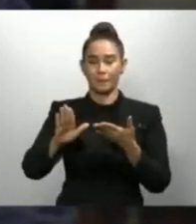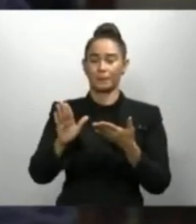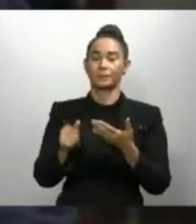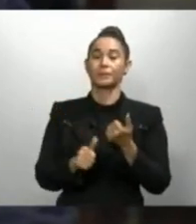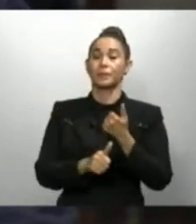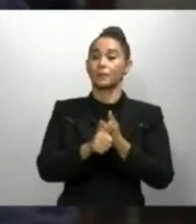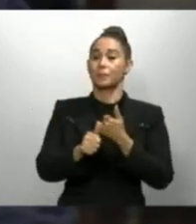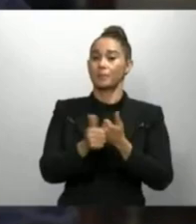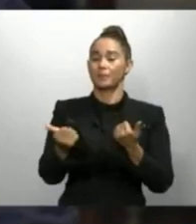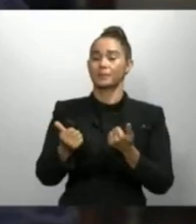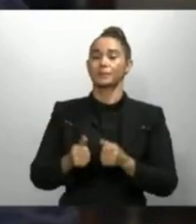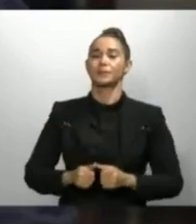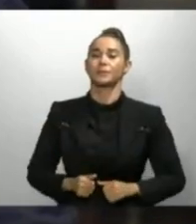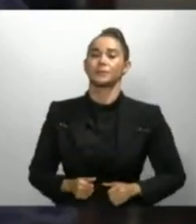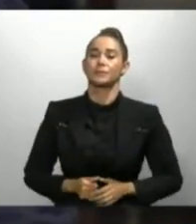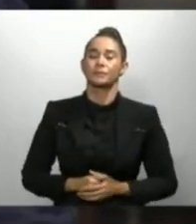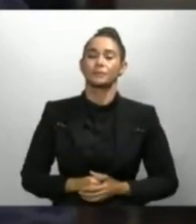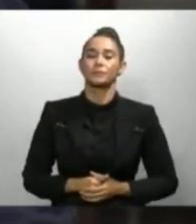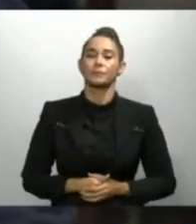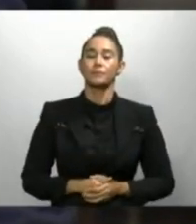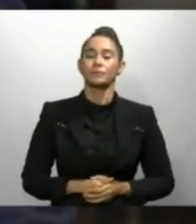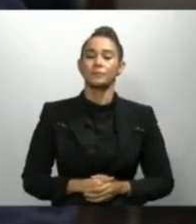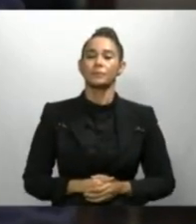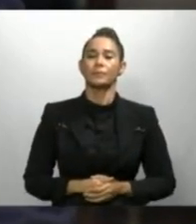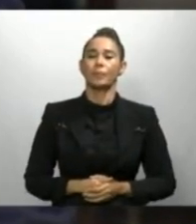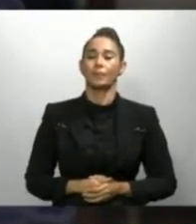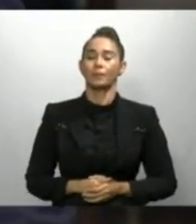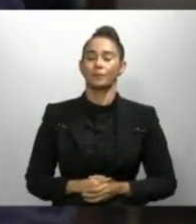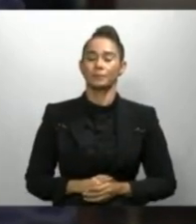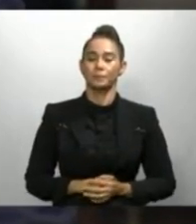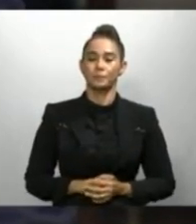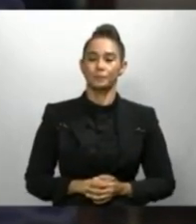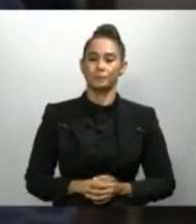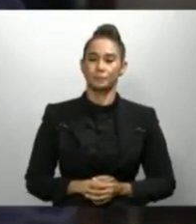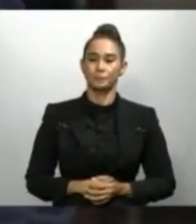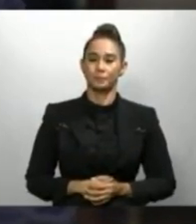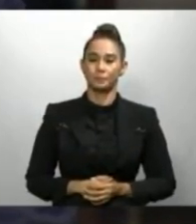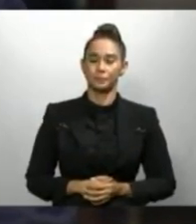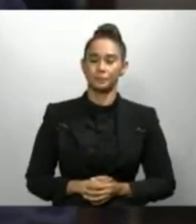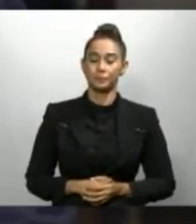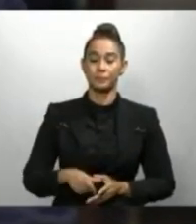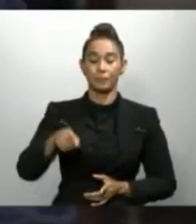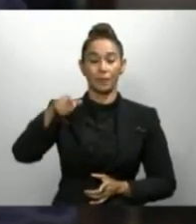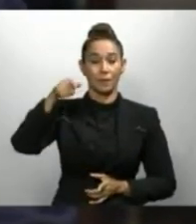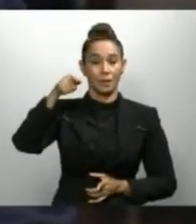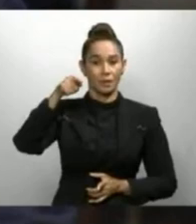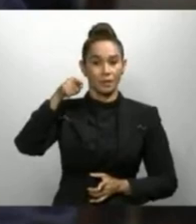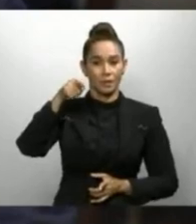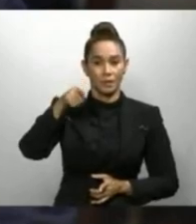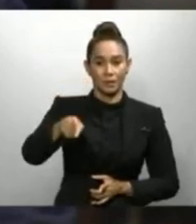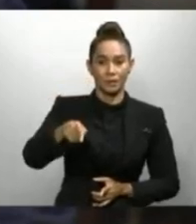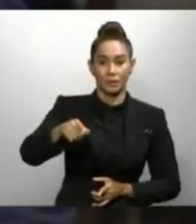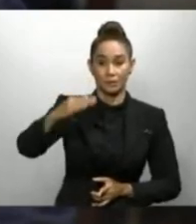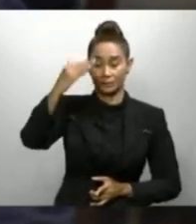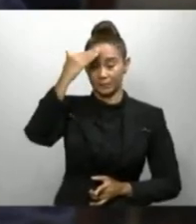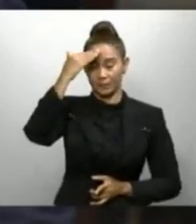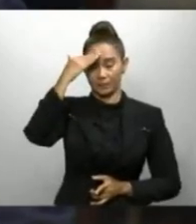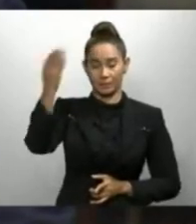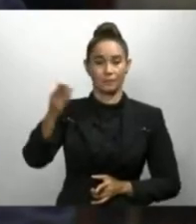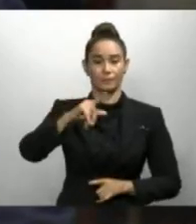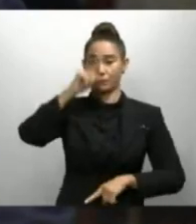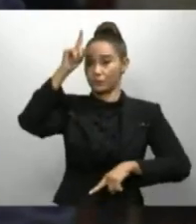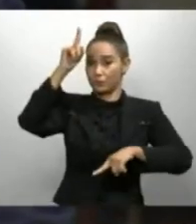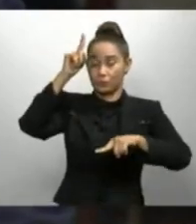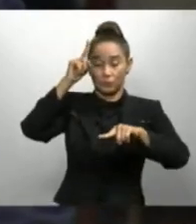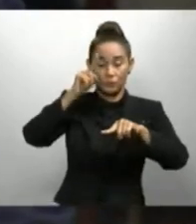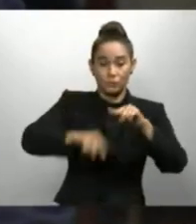que apaga la vida de nuestra gente. Es indiscutible, irrefutable, indudable, innegable,